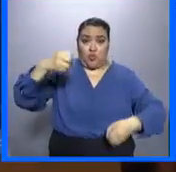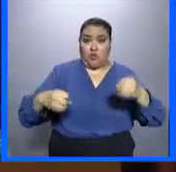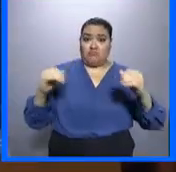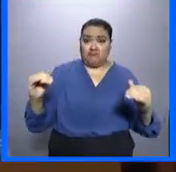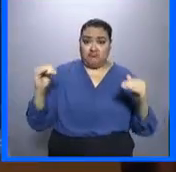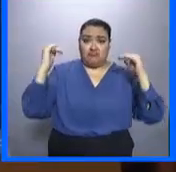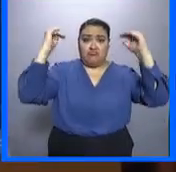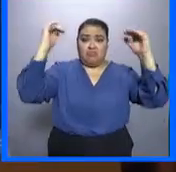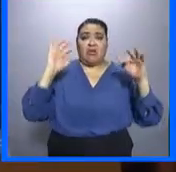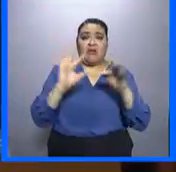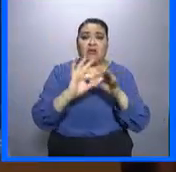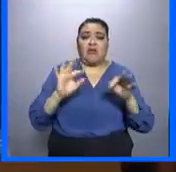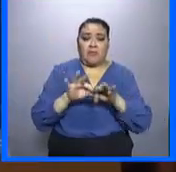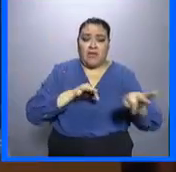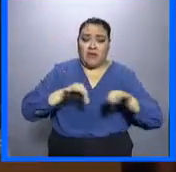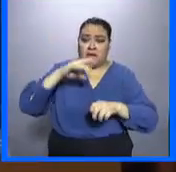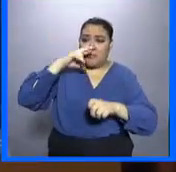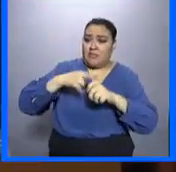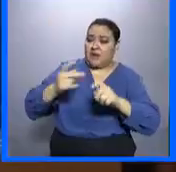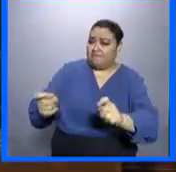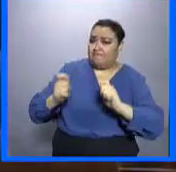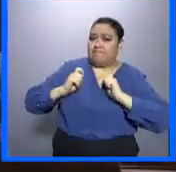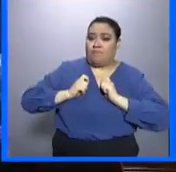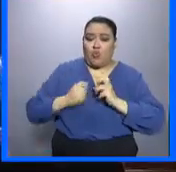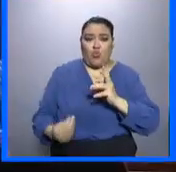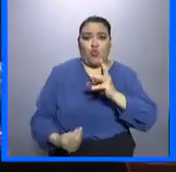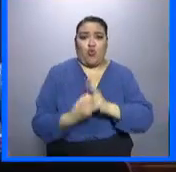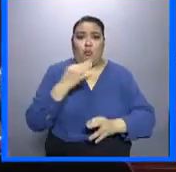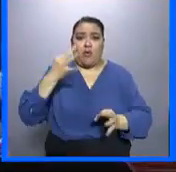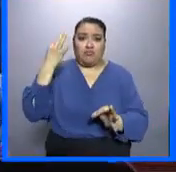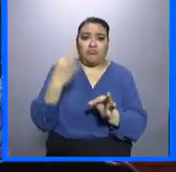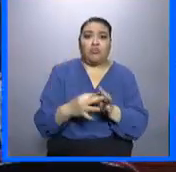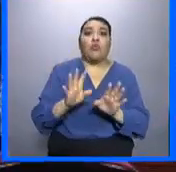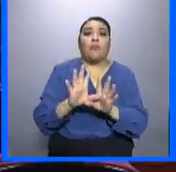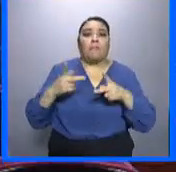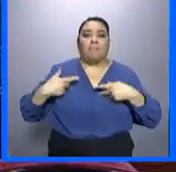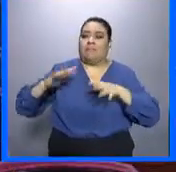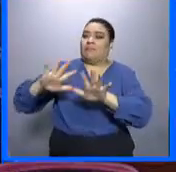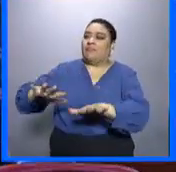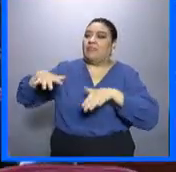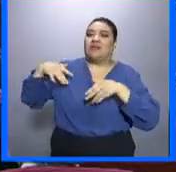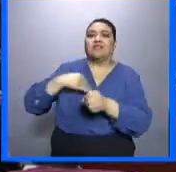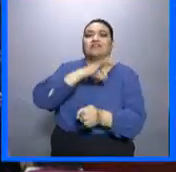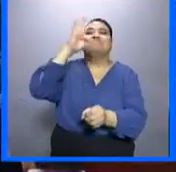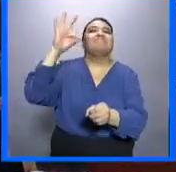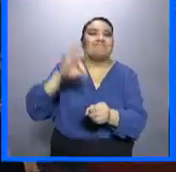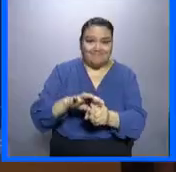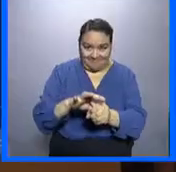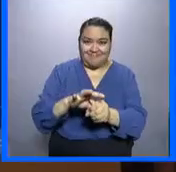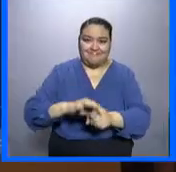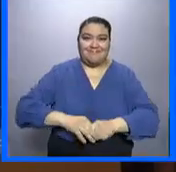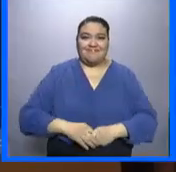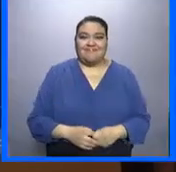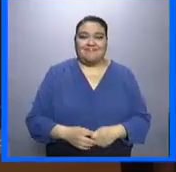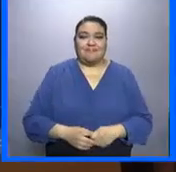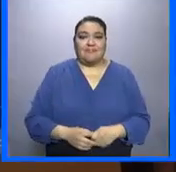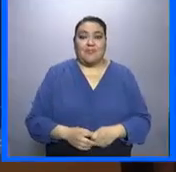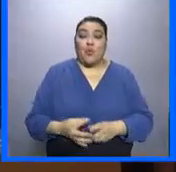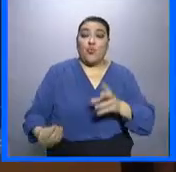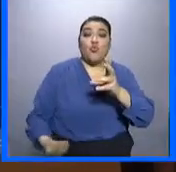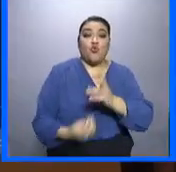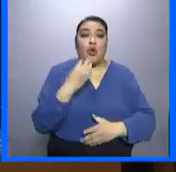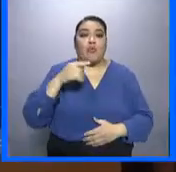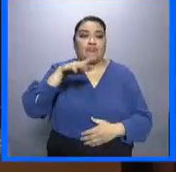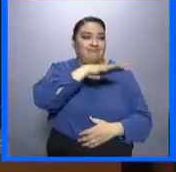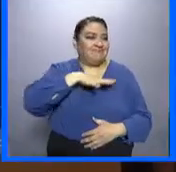destacó la labor que realiza ya un poder del Estado renovado que surgió desde el pueblo a través del voto popular. Este nuevo